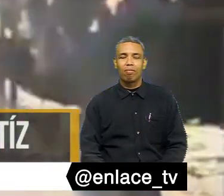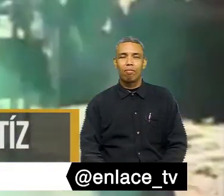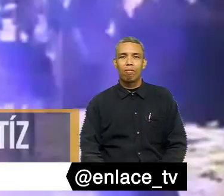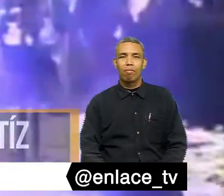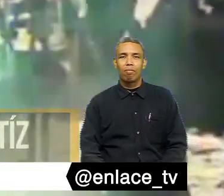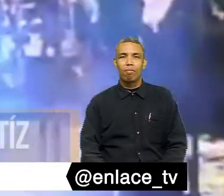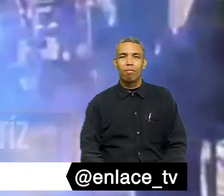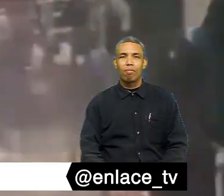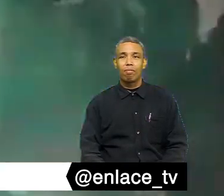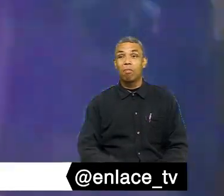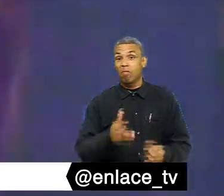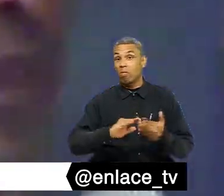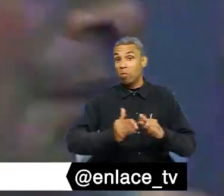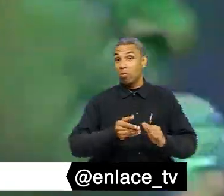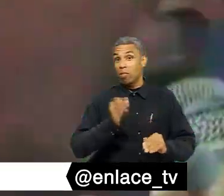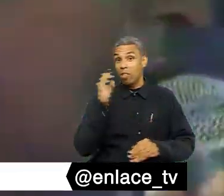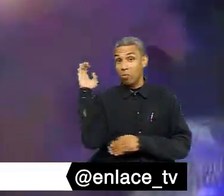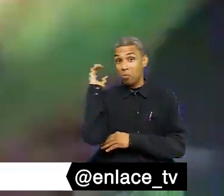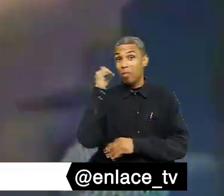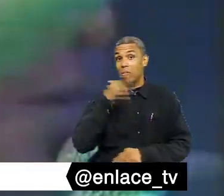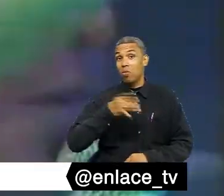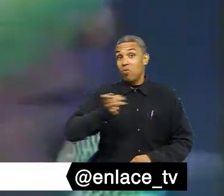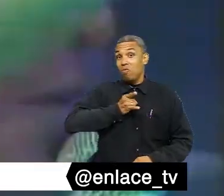al corazón de los colombianos.